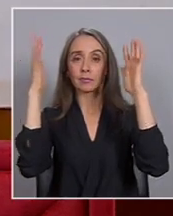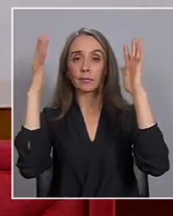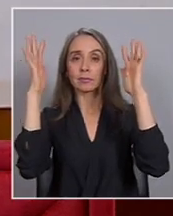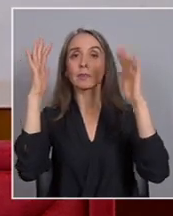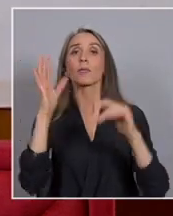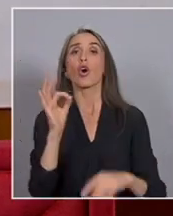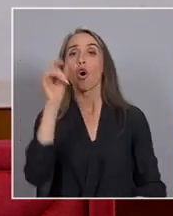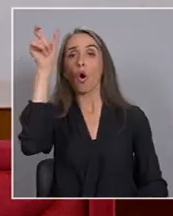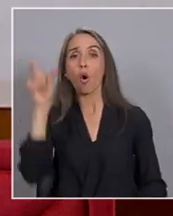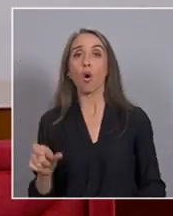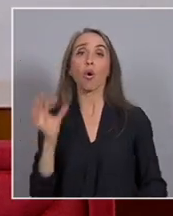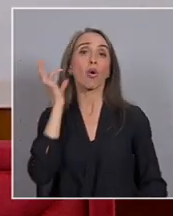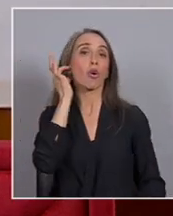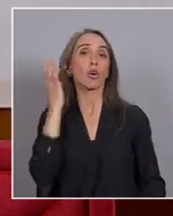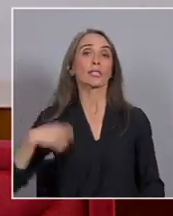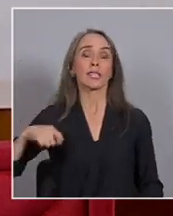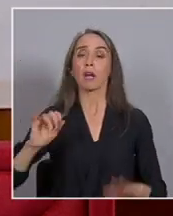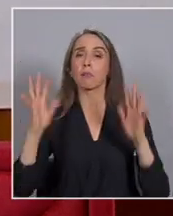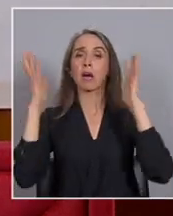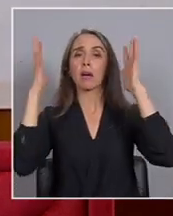O que una senadora,